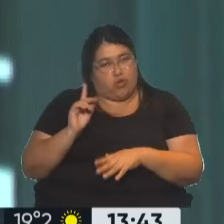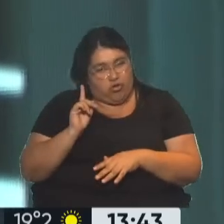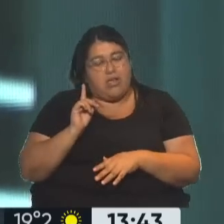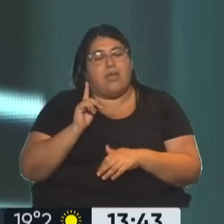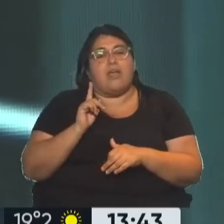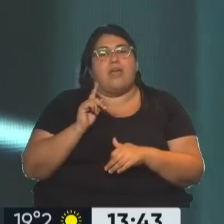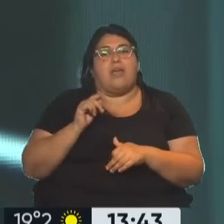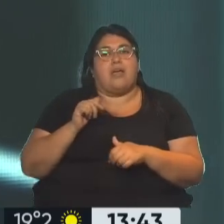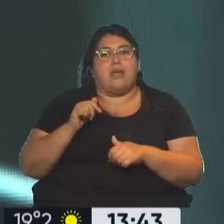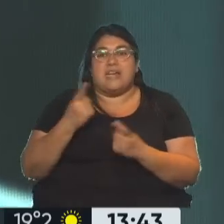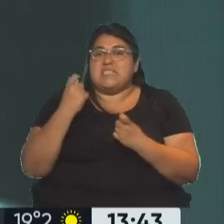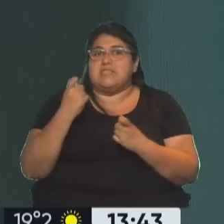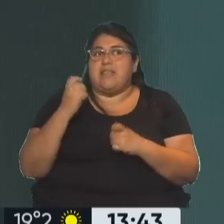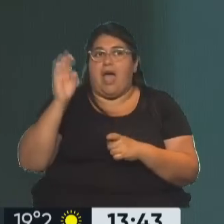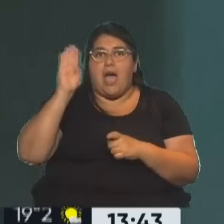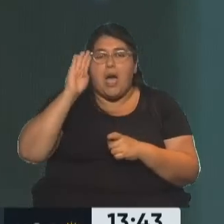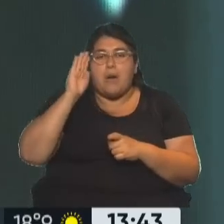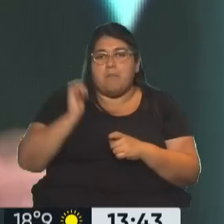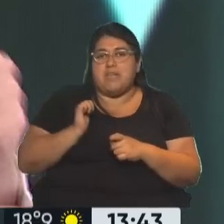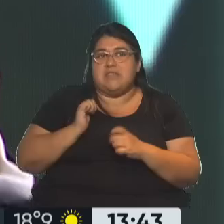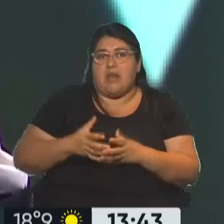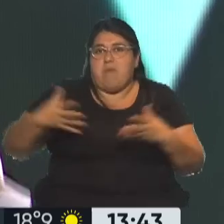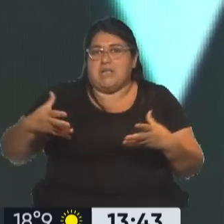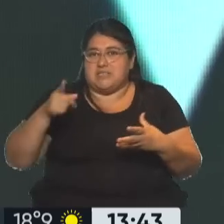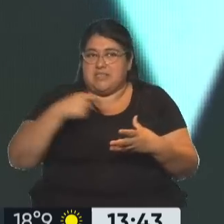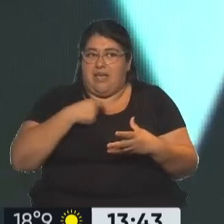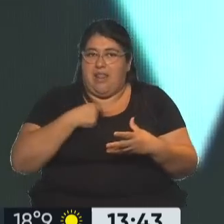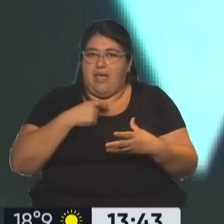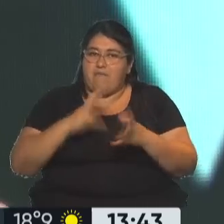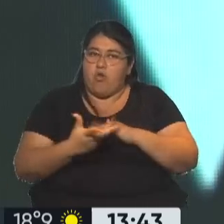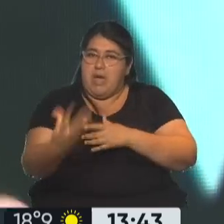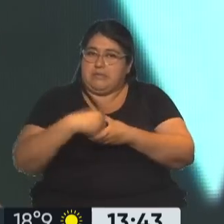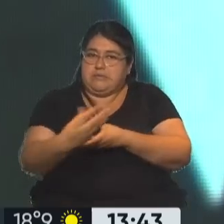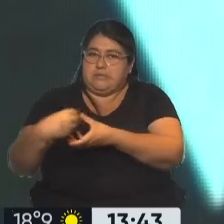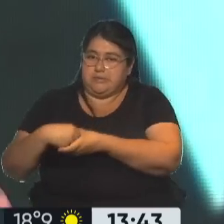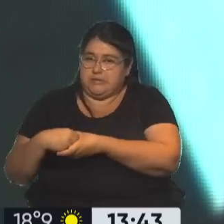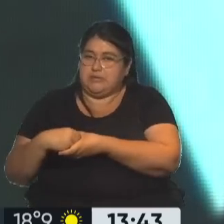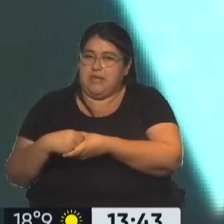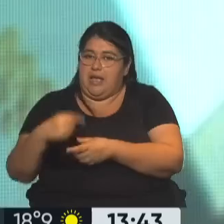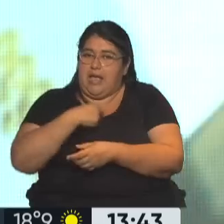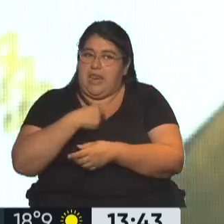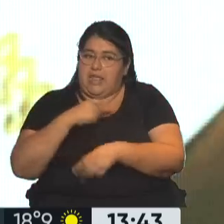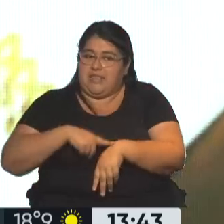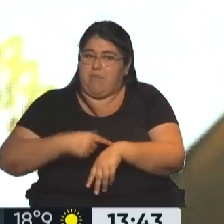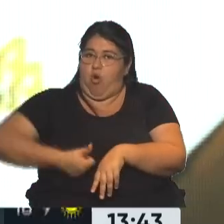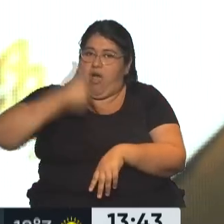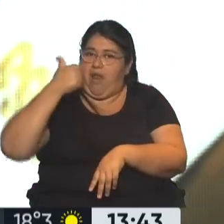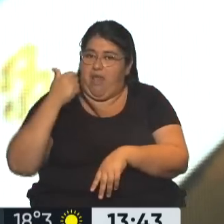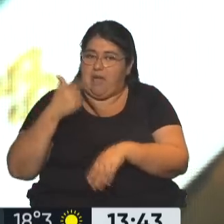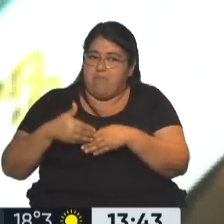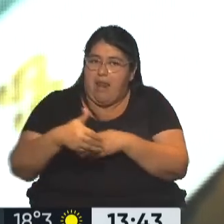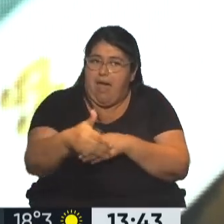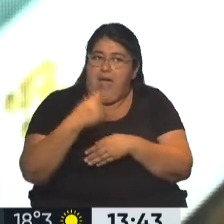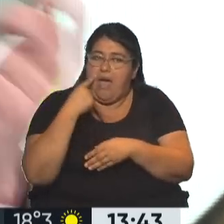la necesidad militar y la necesidad de recurrir a este tipo de fuerzas. Por otro lado, esta ganancia de tiempo hasta la entrada de estos